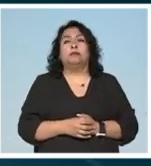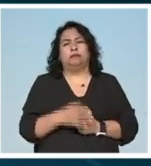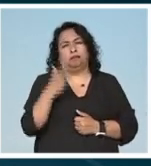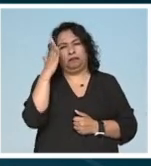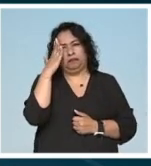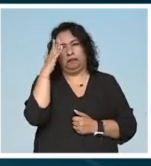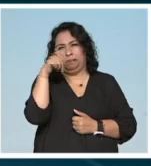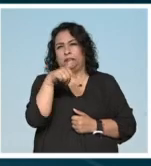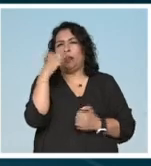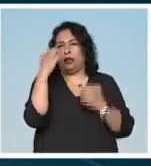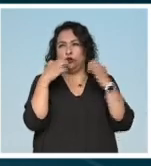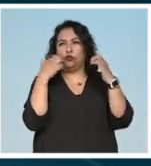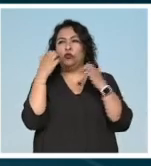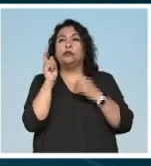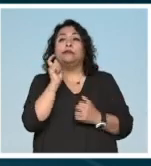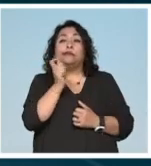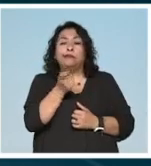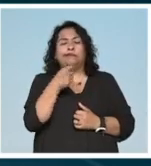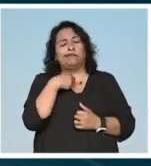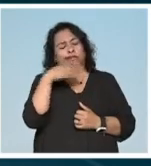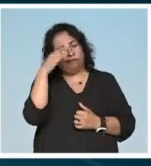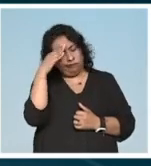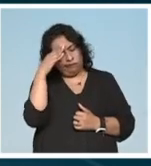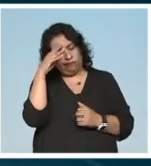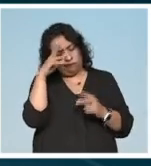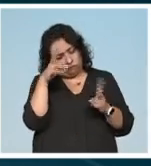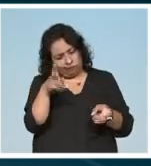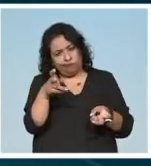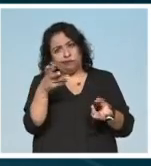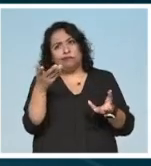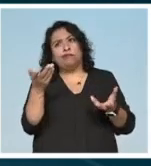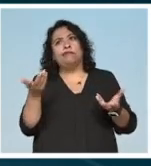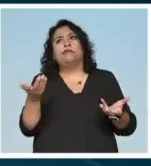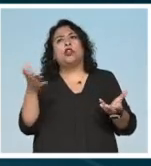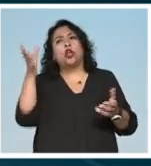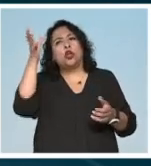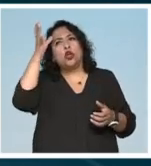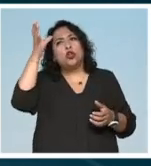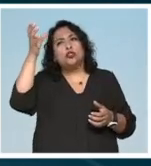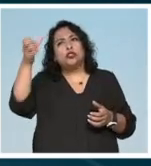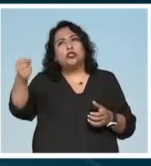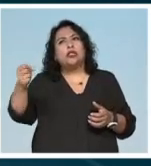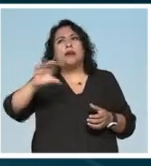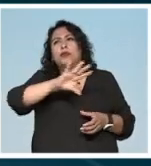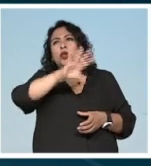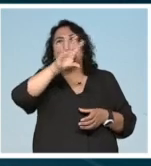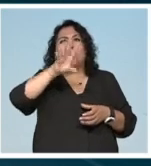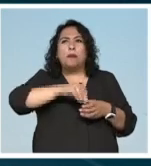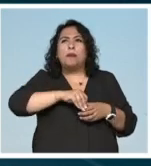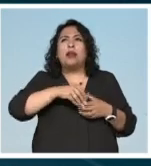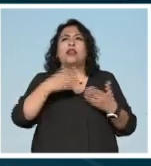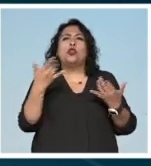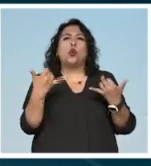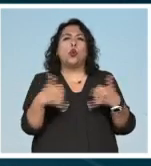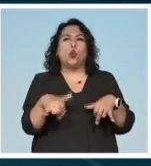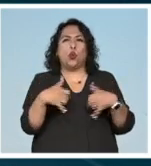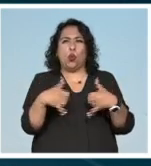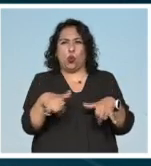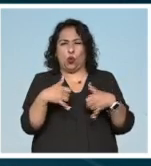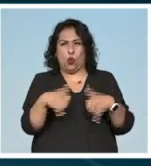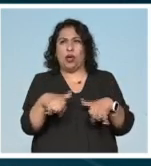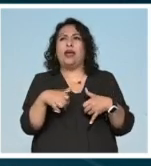la exposición es reflexionar sobre el concepto completo de lo que es un juguete, en el sentido